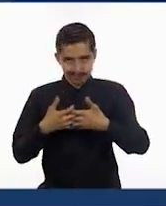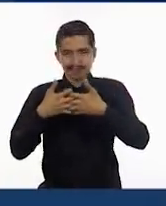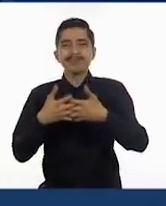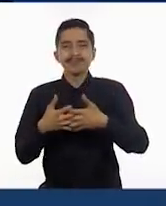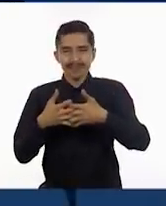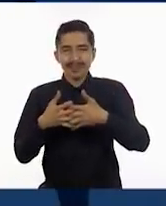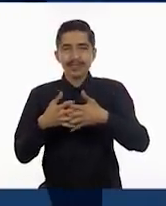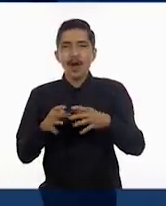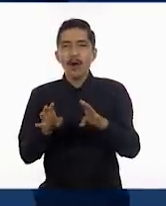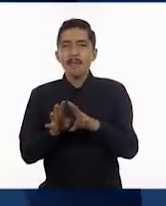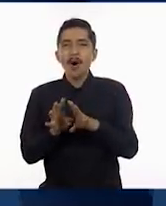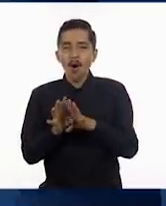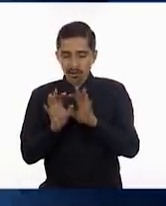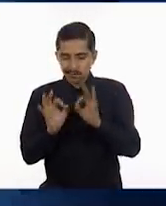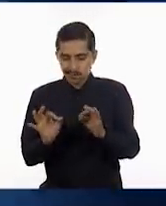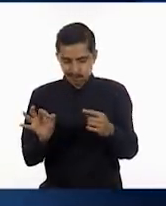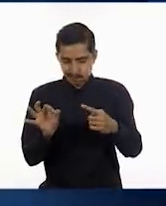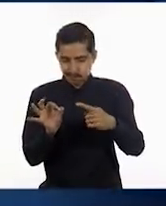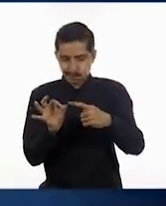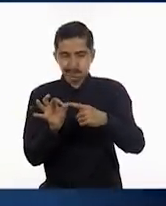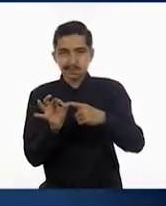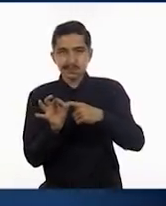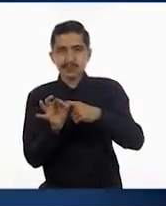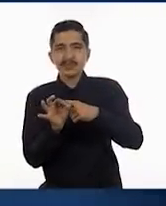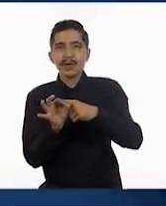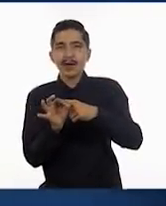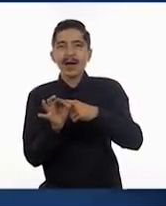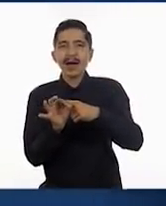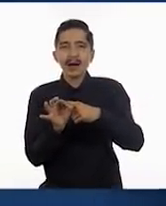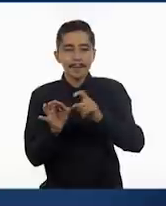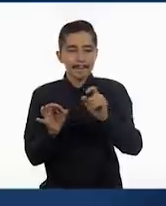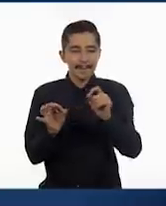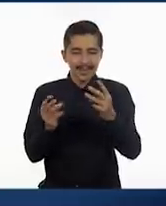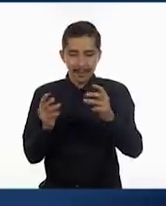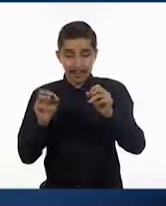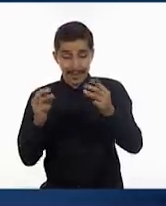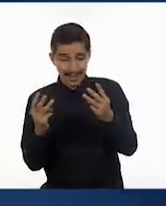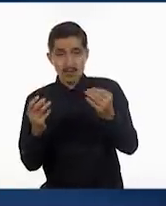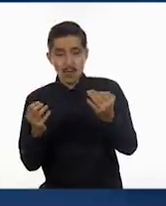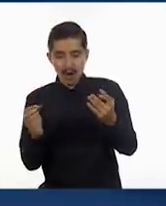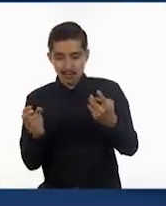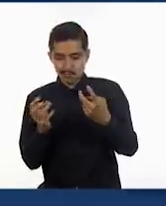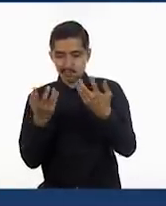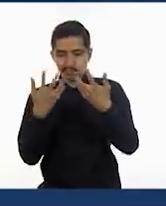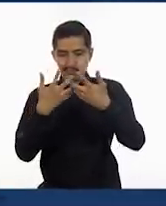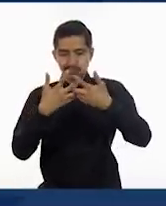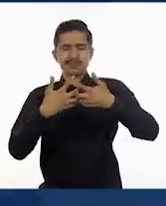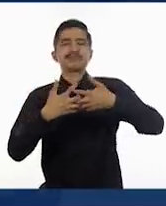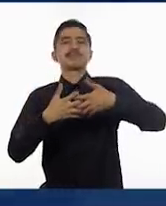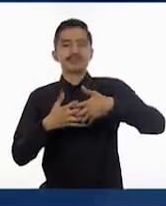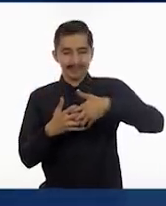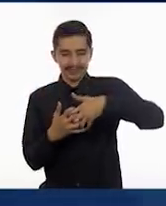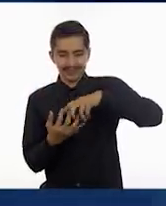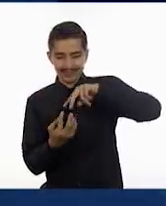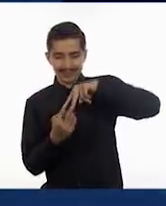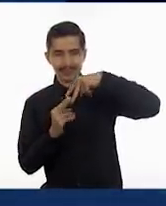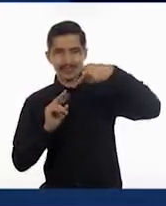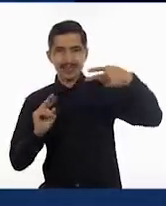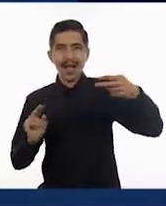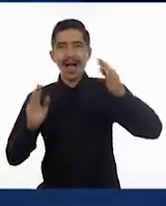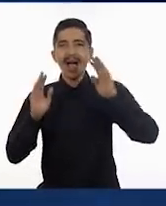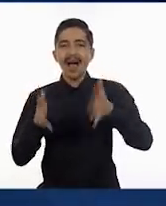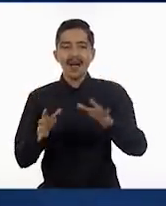esa información genética, se combinan sus cromosomas. Eso va a hacer que de esa unión, que ahora ya tenemos